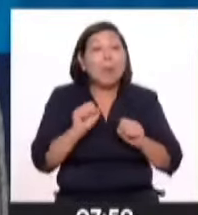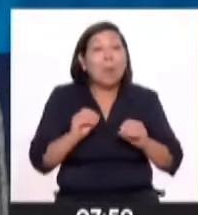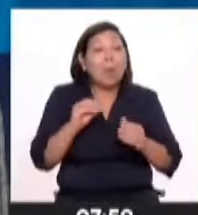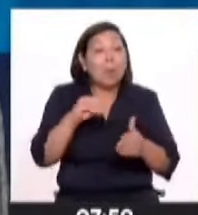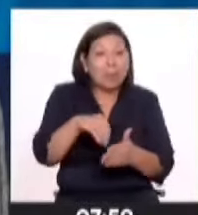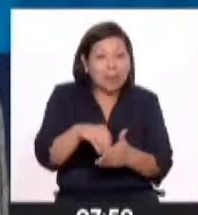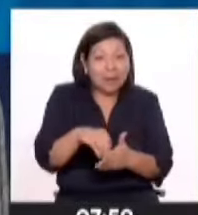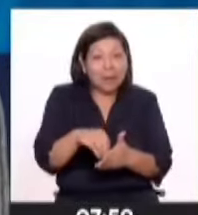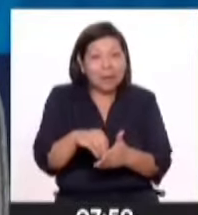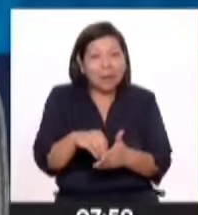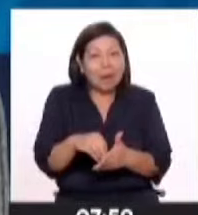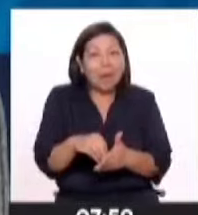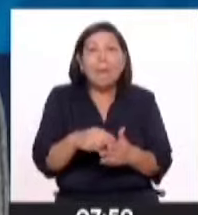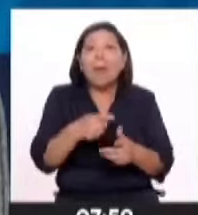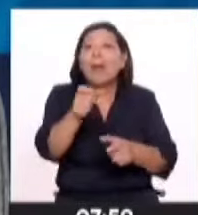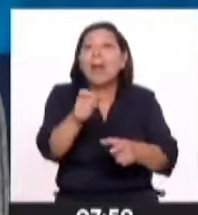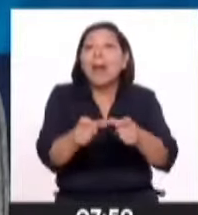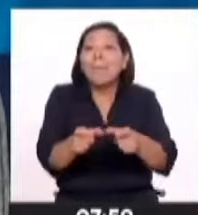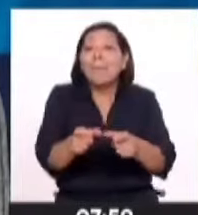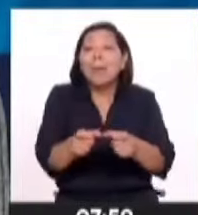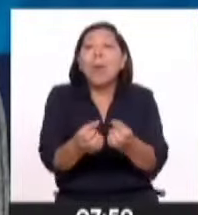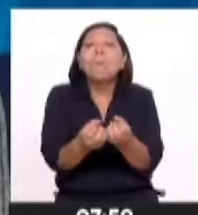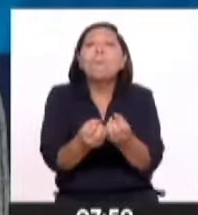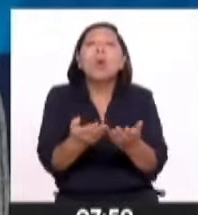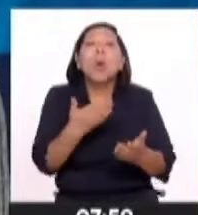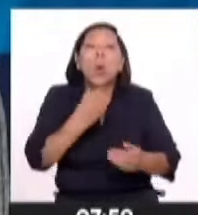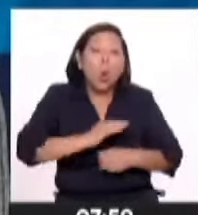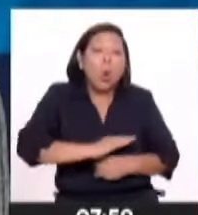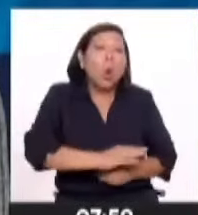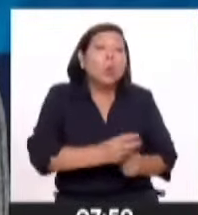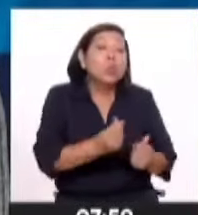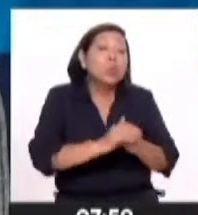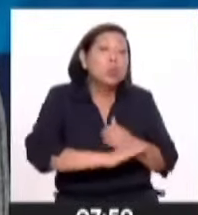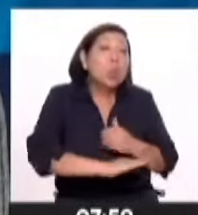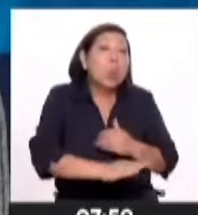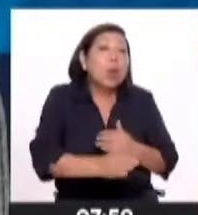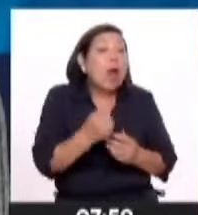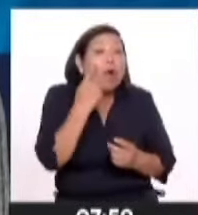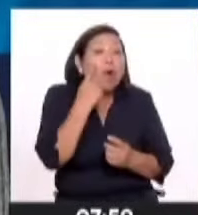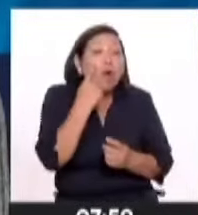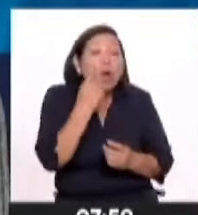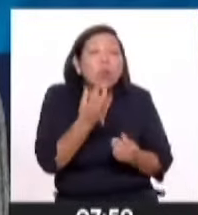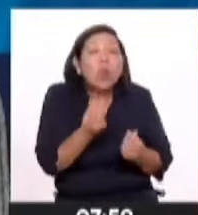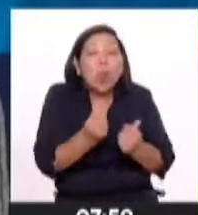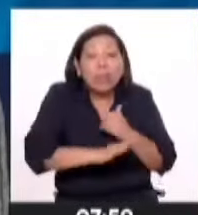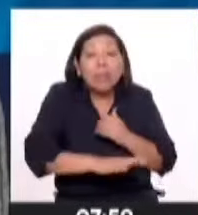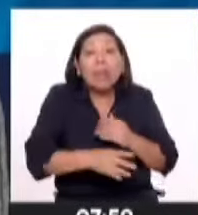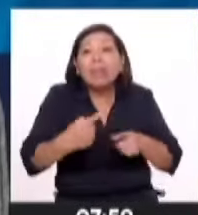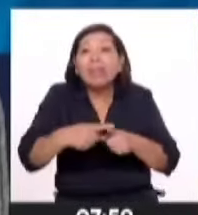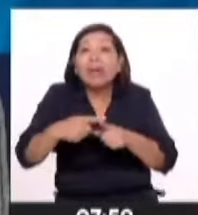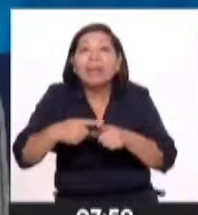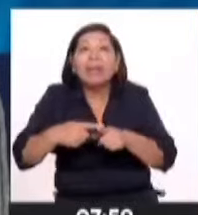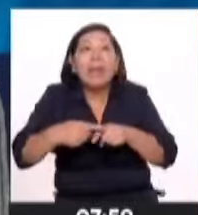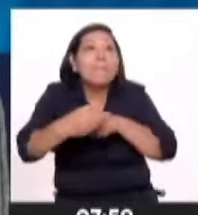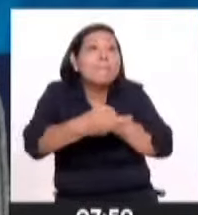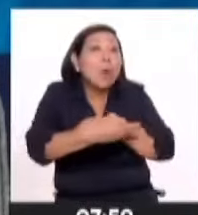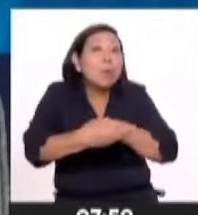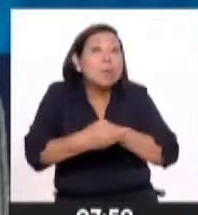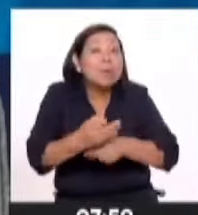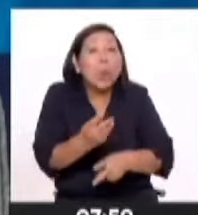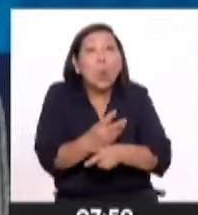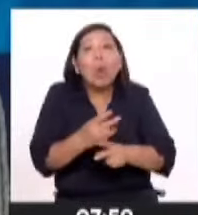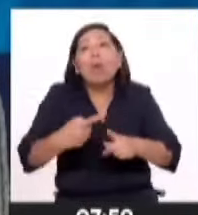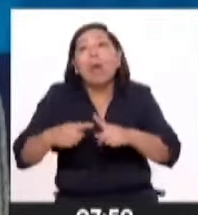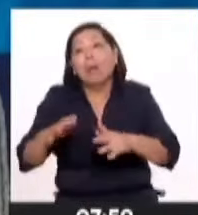a disposición del público la calidad de los suelos. Nuestra meta es conocer la calidad de los suelos de todo el país. Ojalá lo consigamos